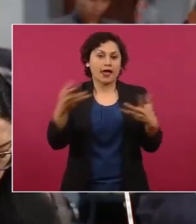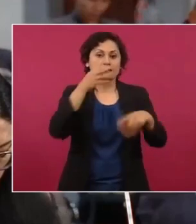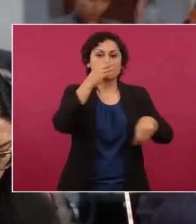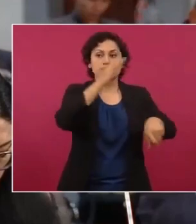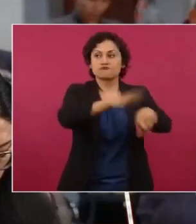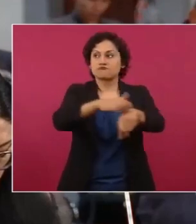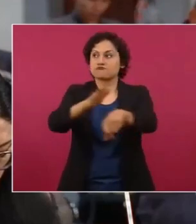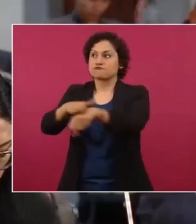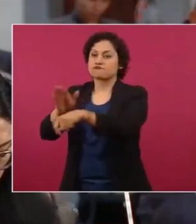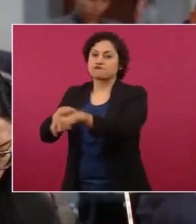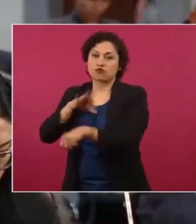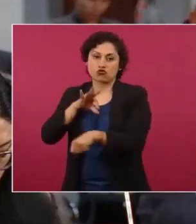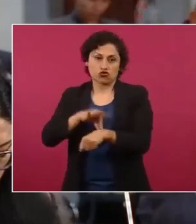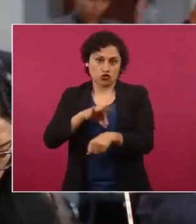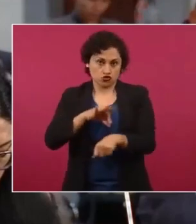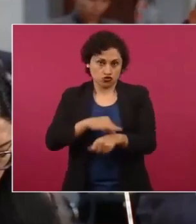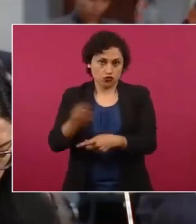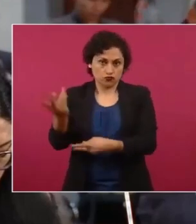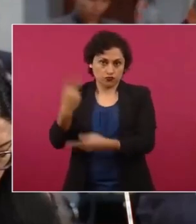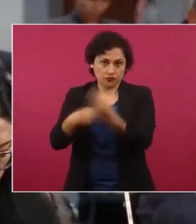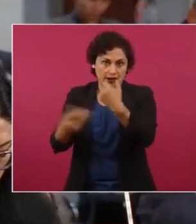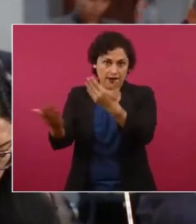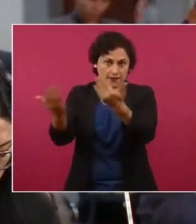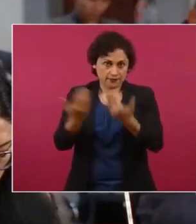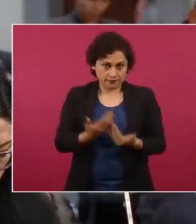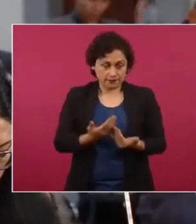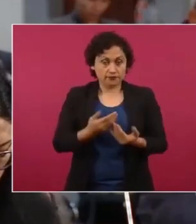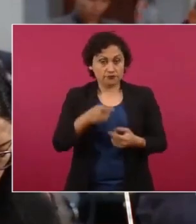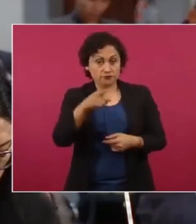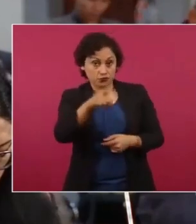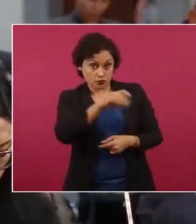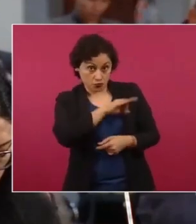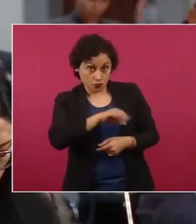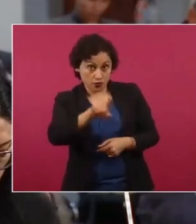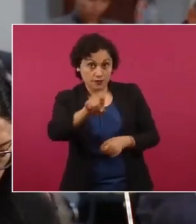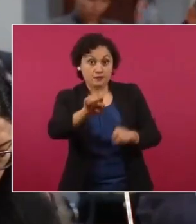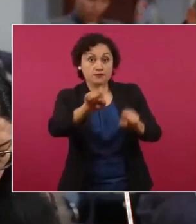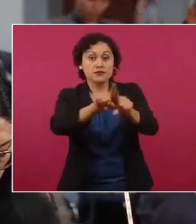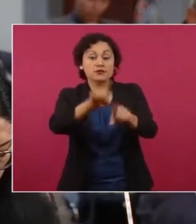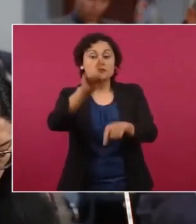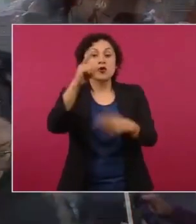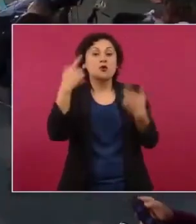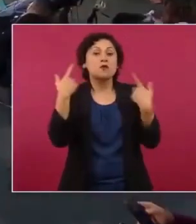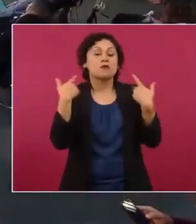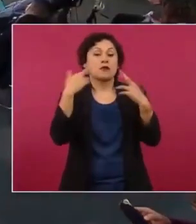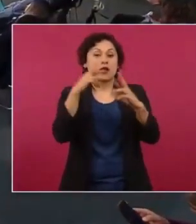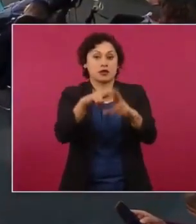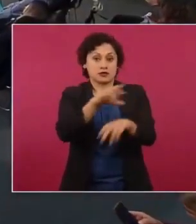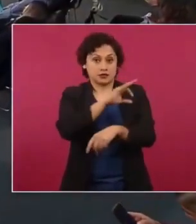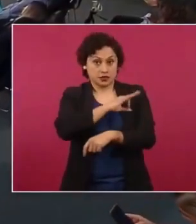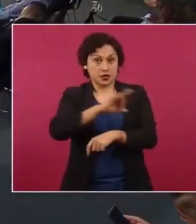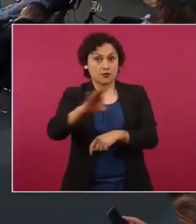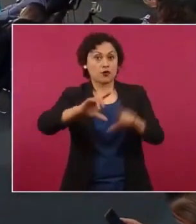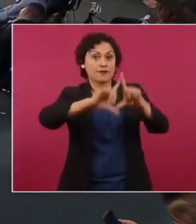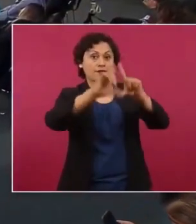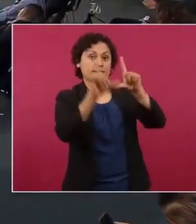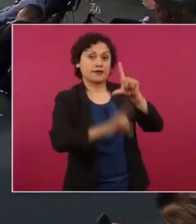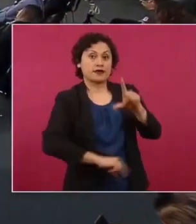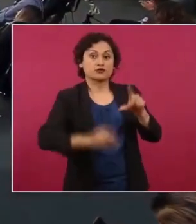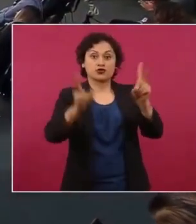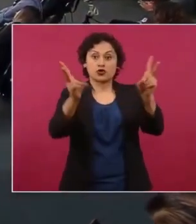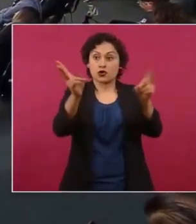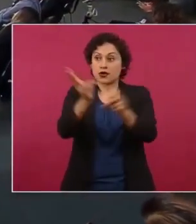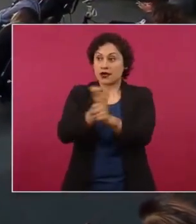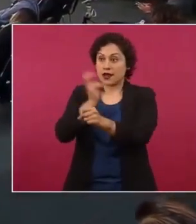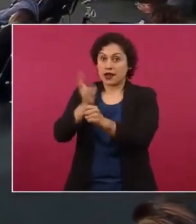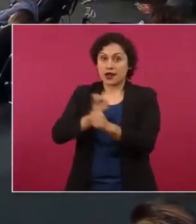médicos, si la profesora podría precisamente hacer una convocatoria a nivel nacional, porque hay muchos psicólogos